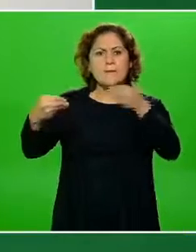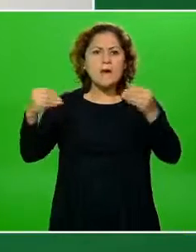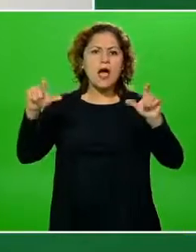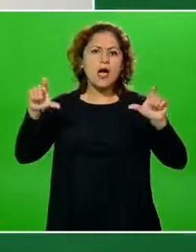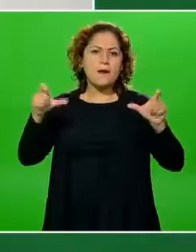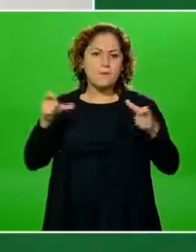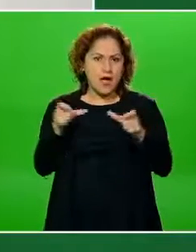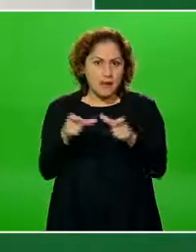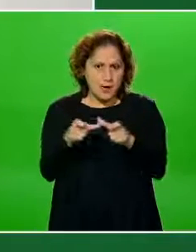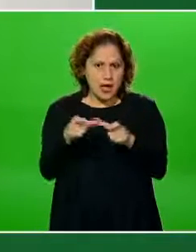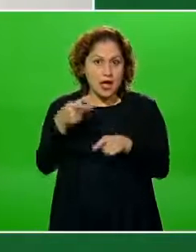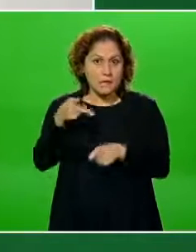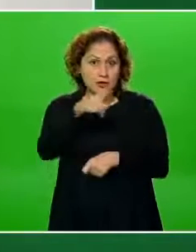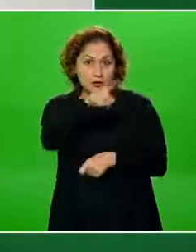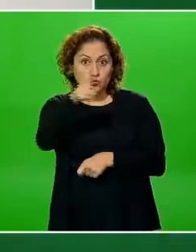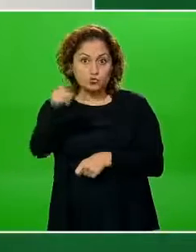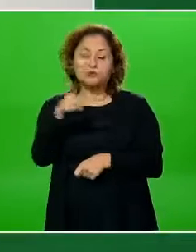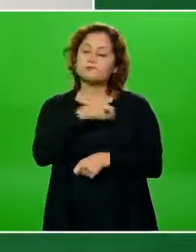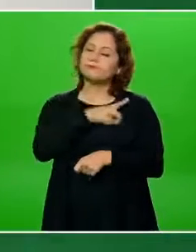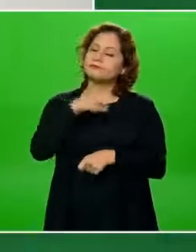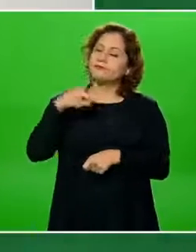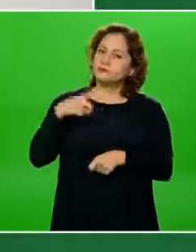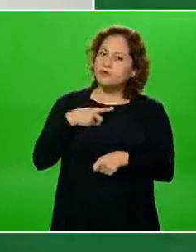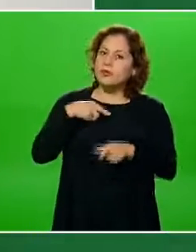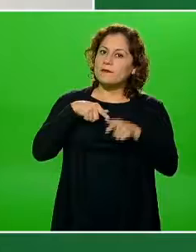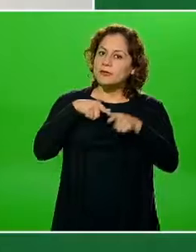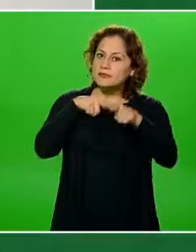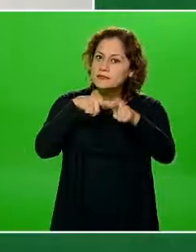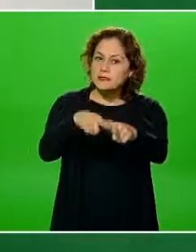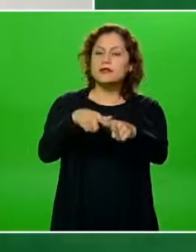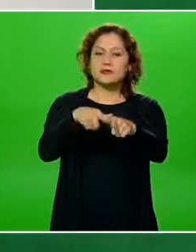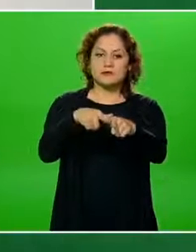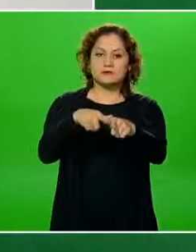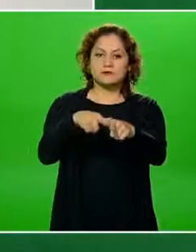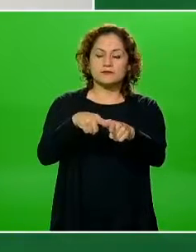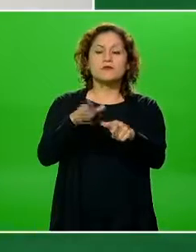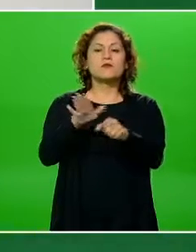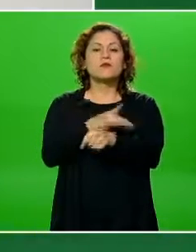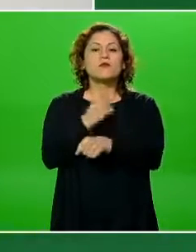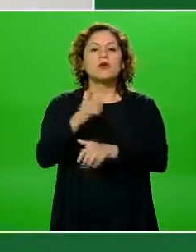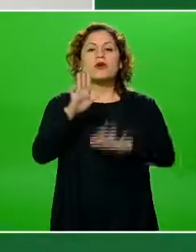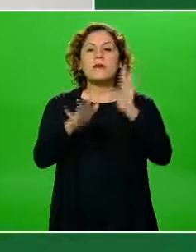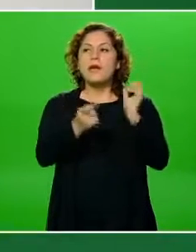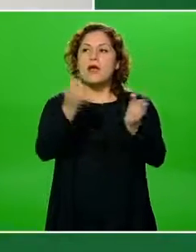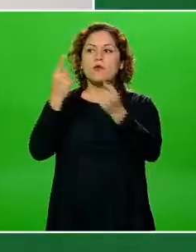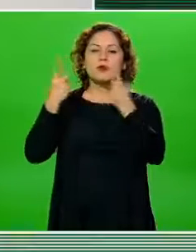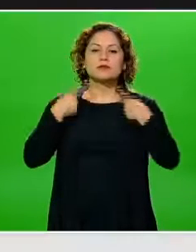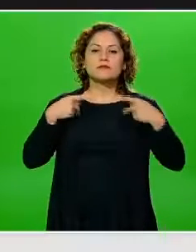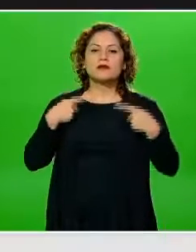que debemos de bajar la guardia, eso no quiere decir que debemos dejar de